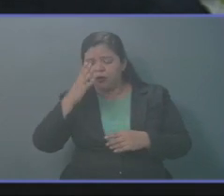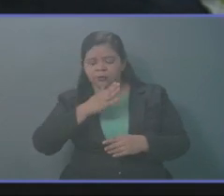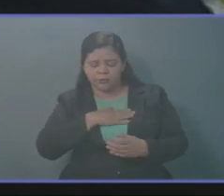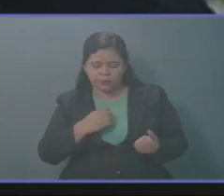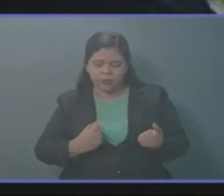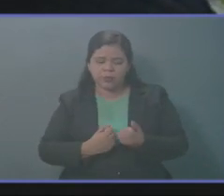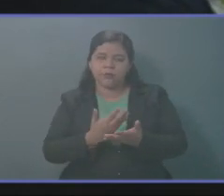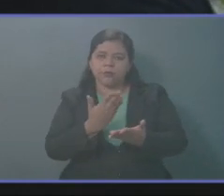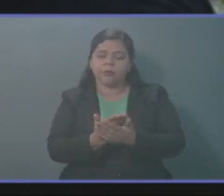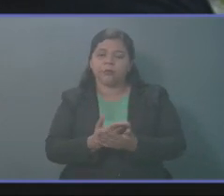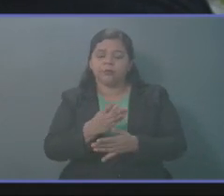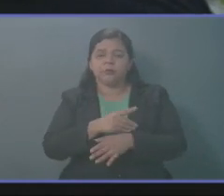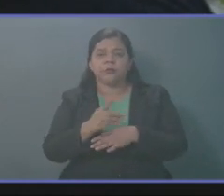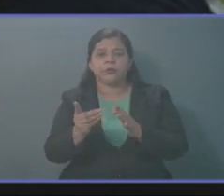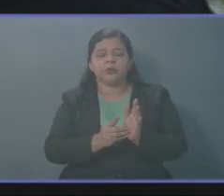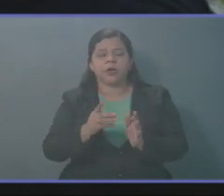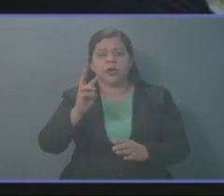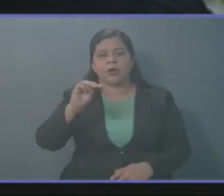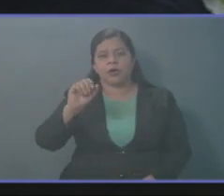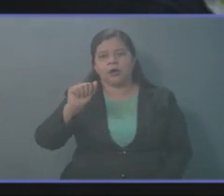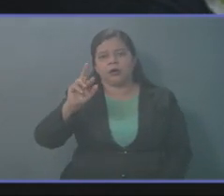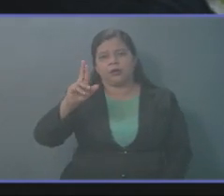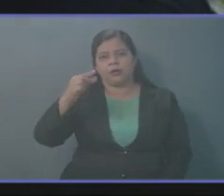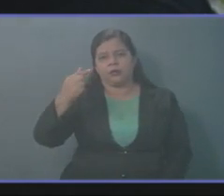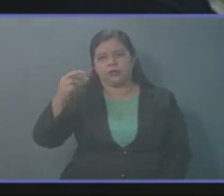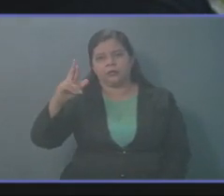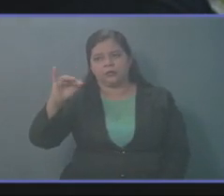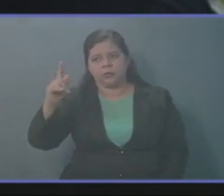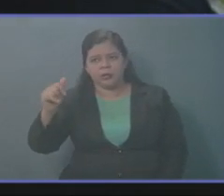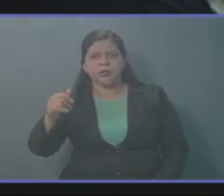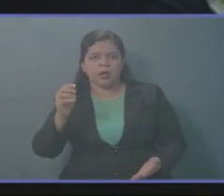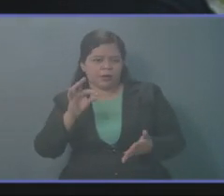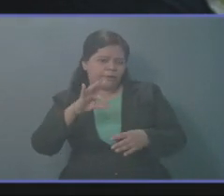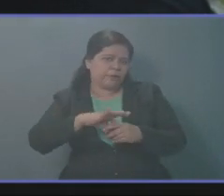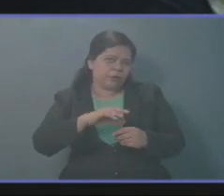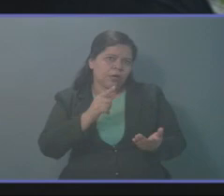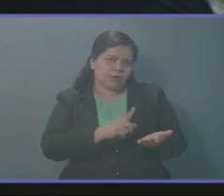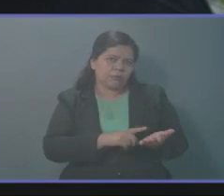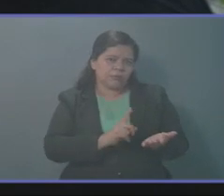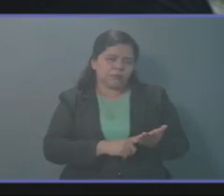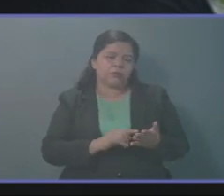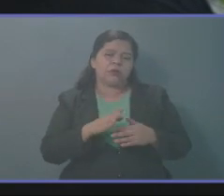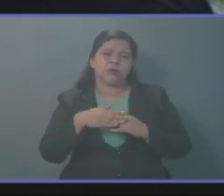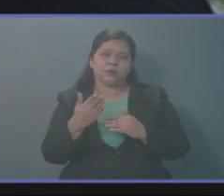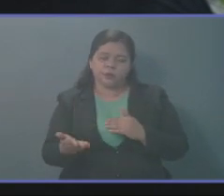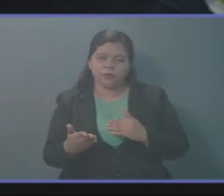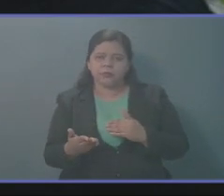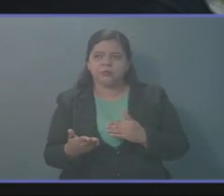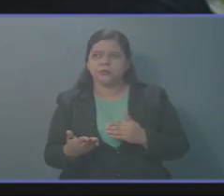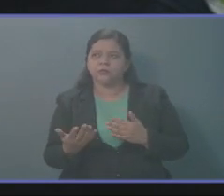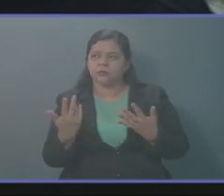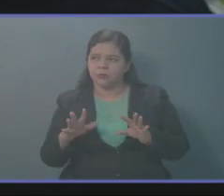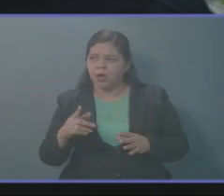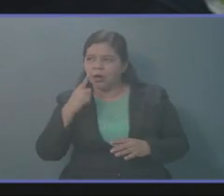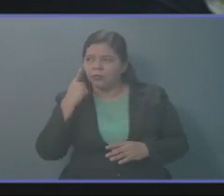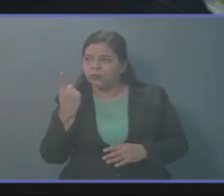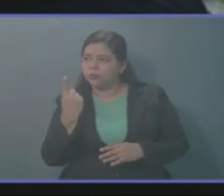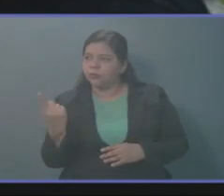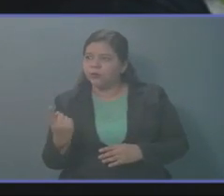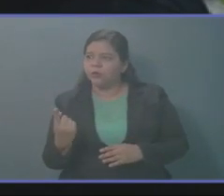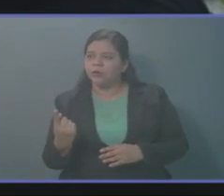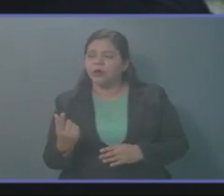la propuesta de Margarita de votarlo tal como ha venido, y en el intermedio pues buscamos allí